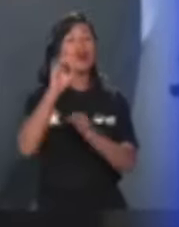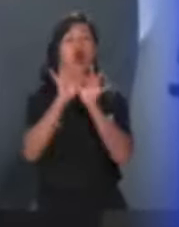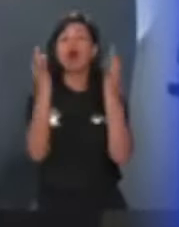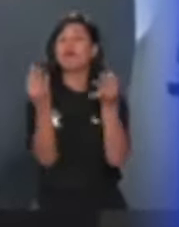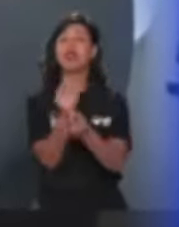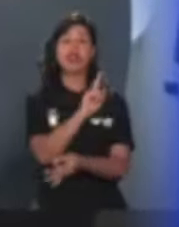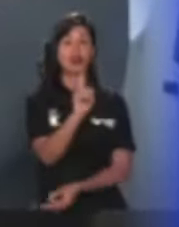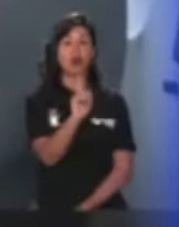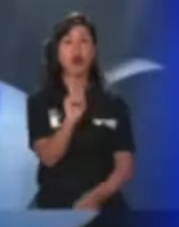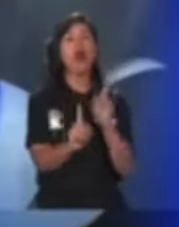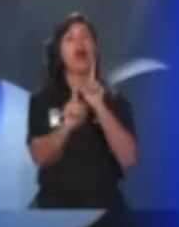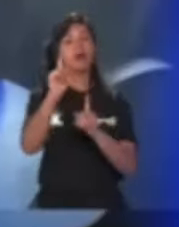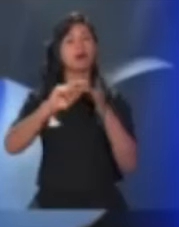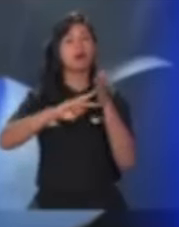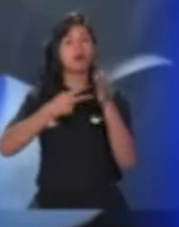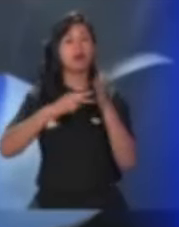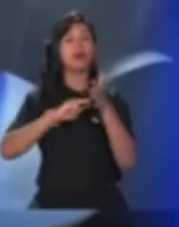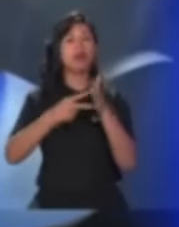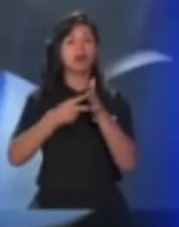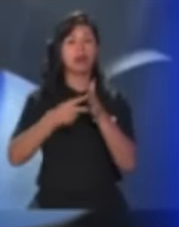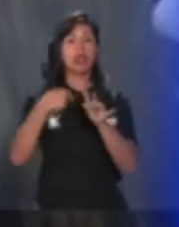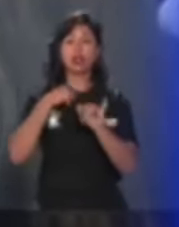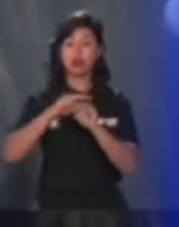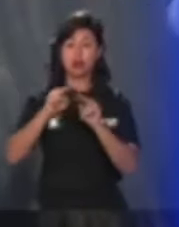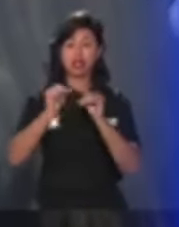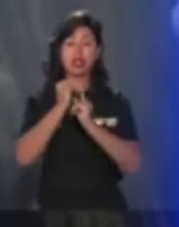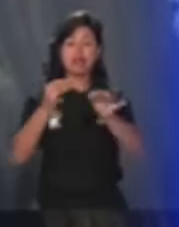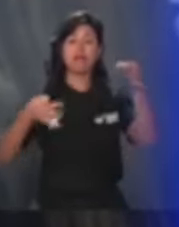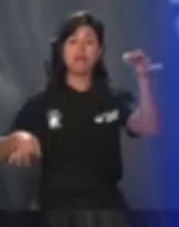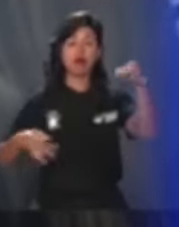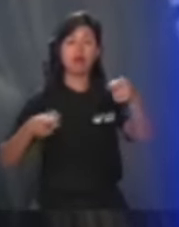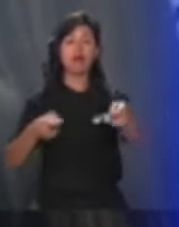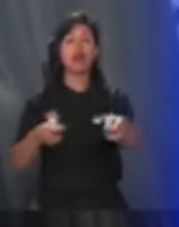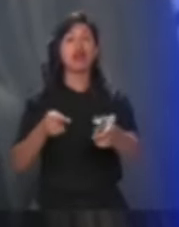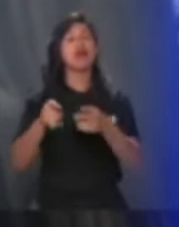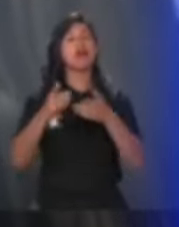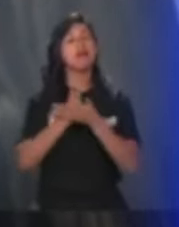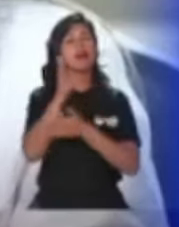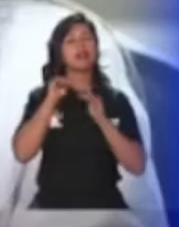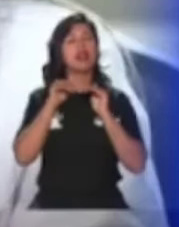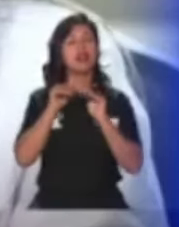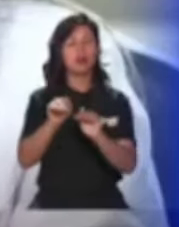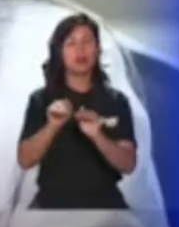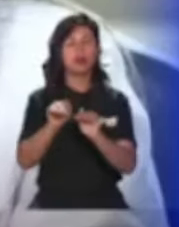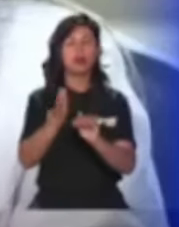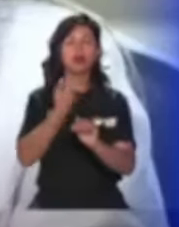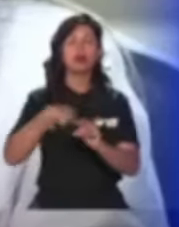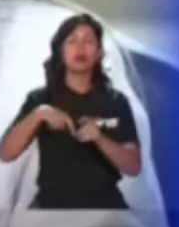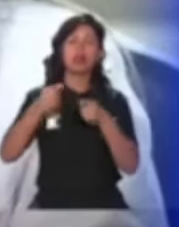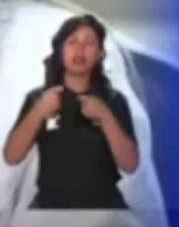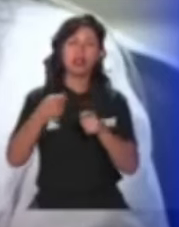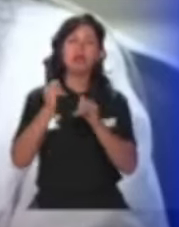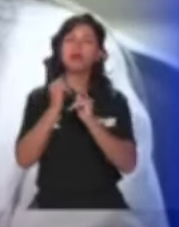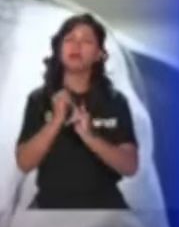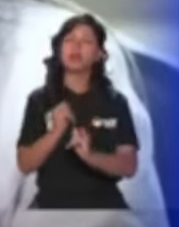completa, o sea, con algunos problemitas. Yo le hago el informe. Lo empezamos a apoyar. Nosotros tratamos de siempre irlo